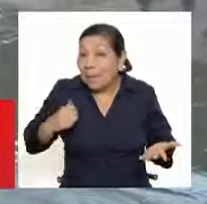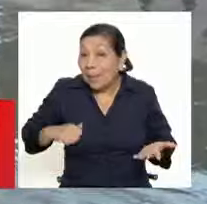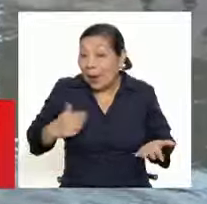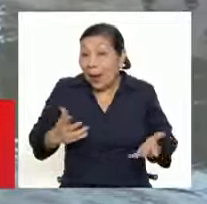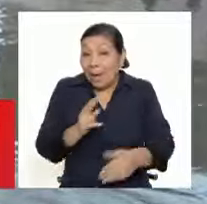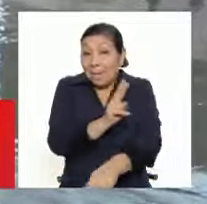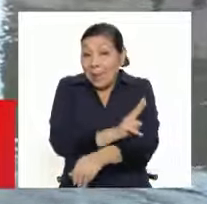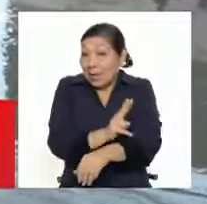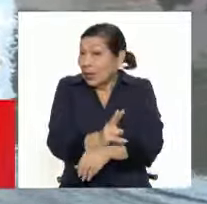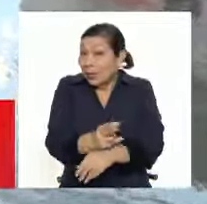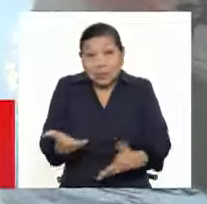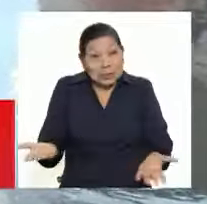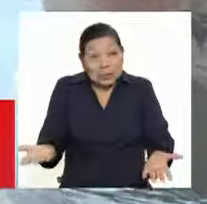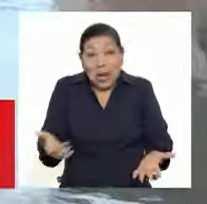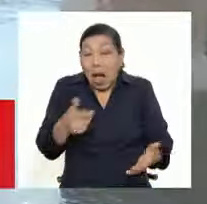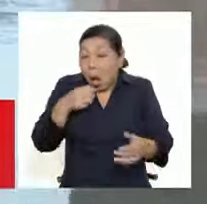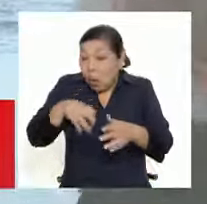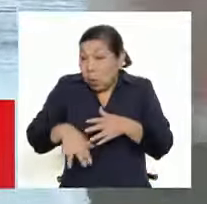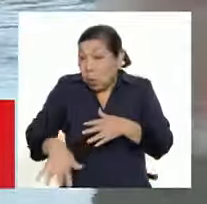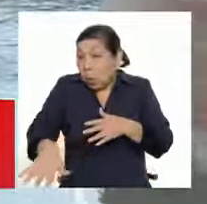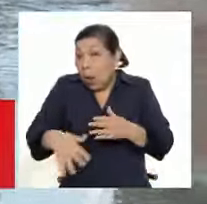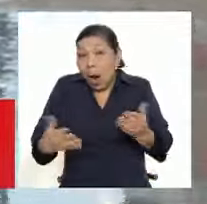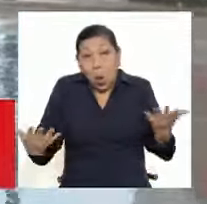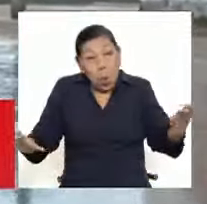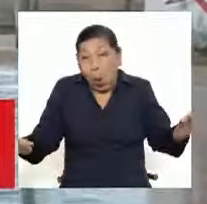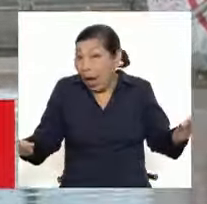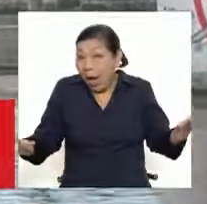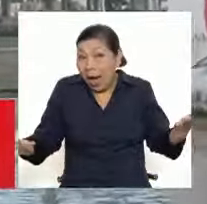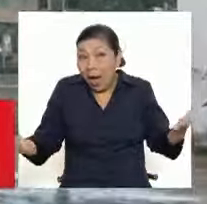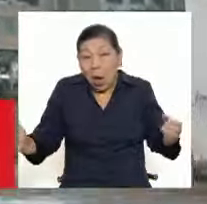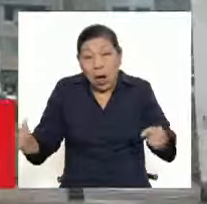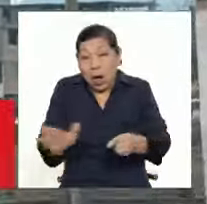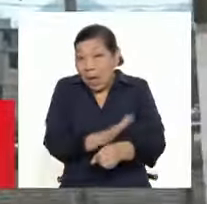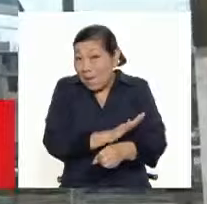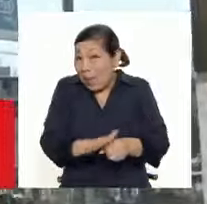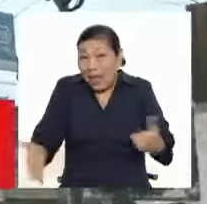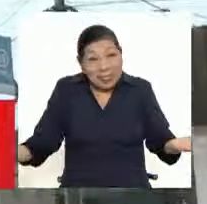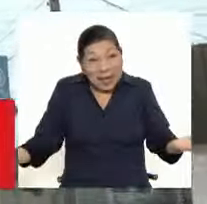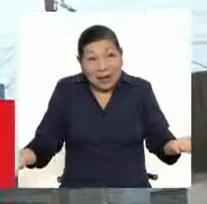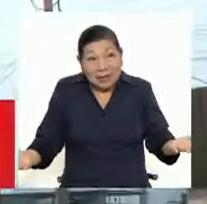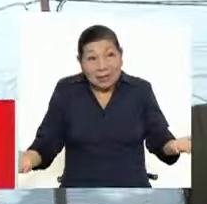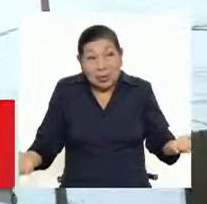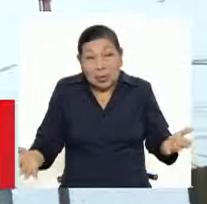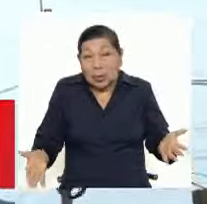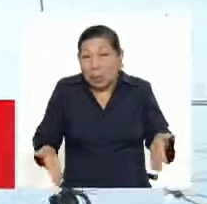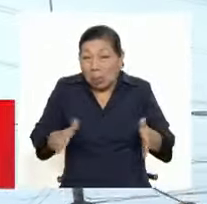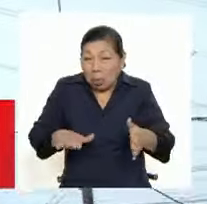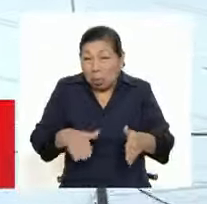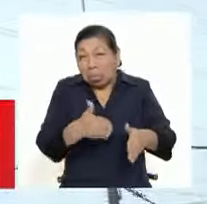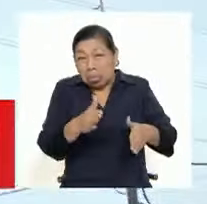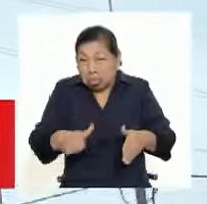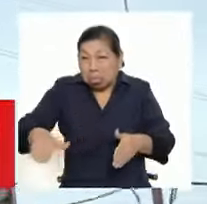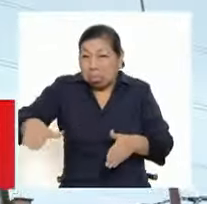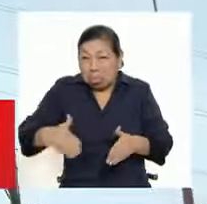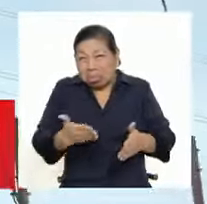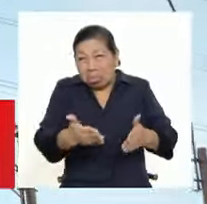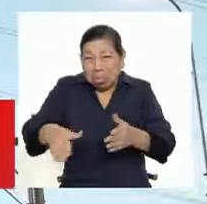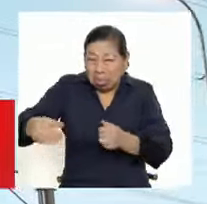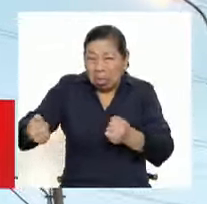de Villa El Salvador. No hay sistema de drenaje, la vía no está completa, es una zona, es trocha, el